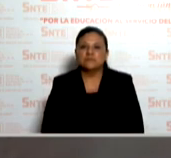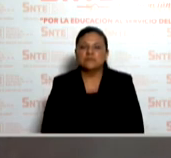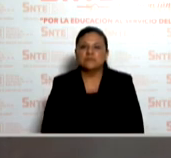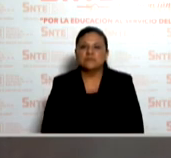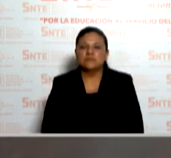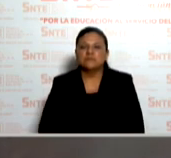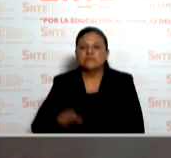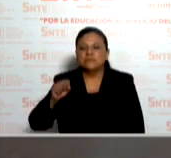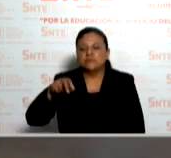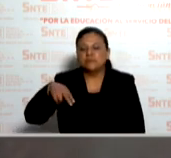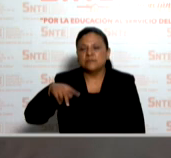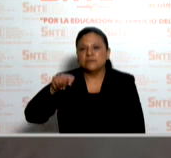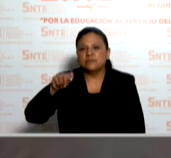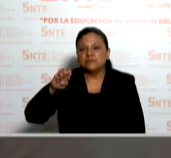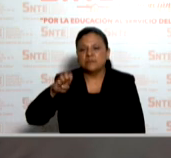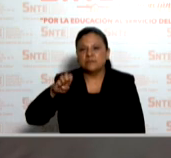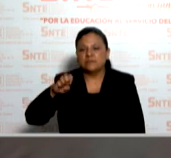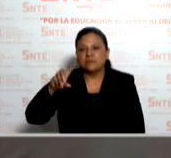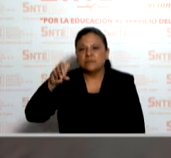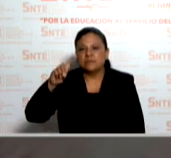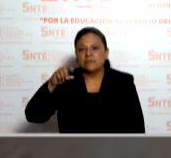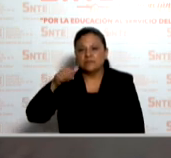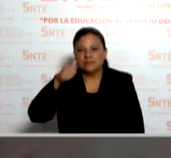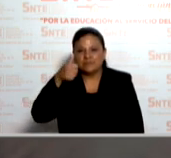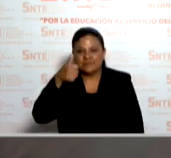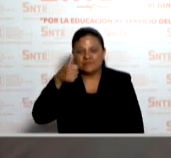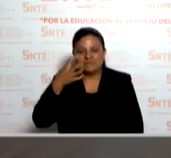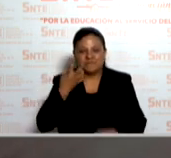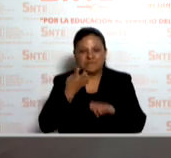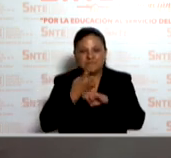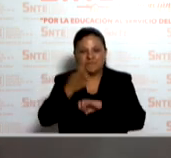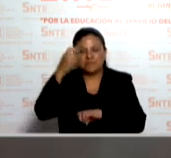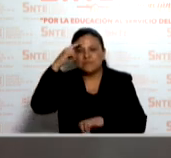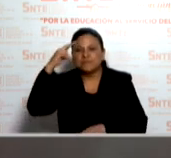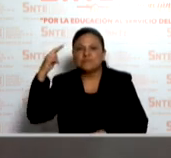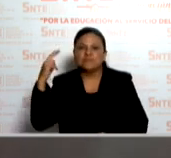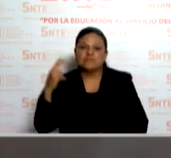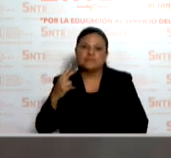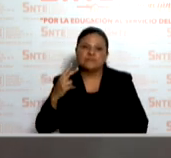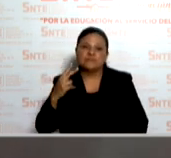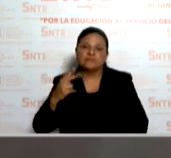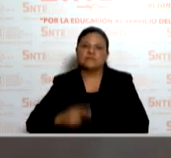Sección 36 del Estado de México.